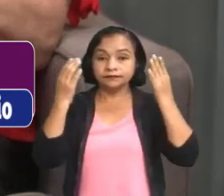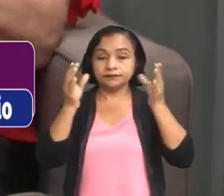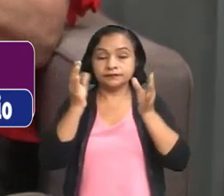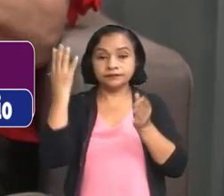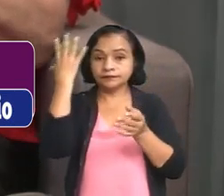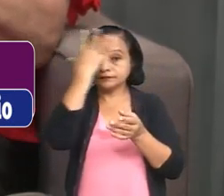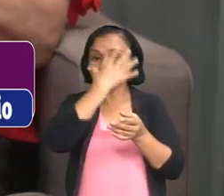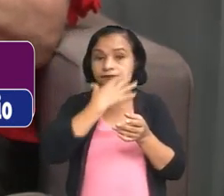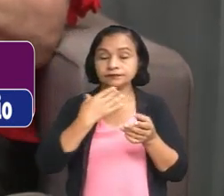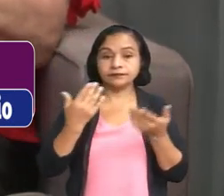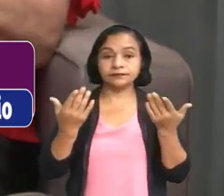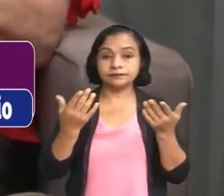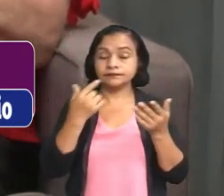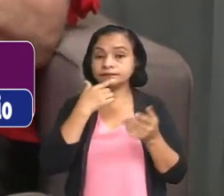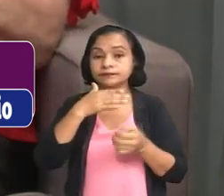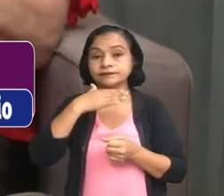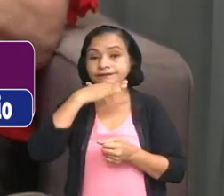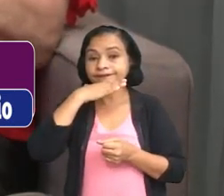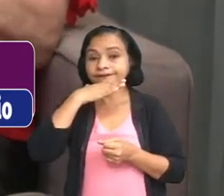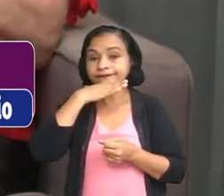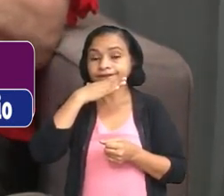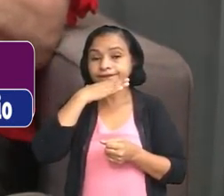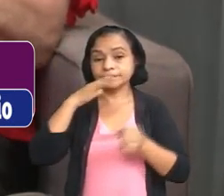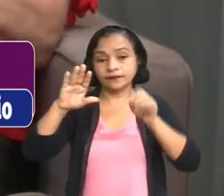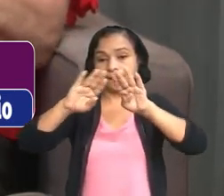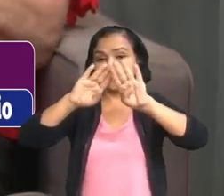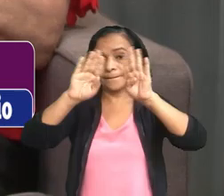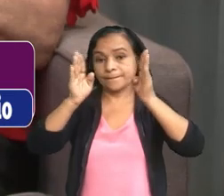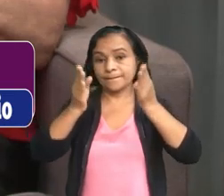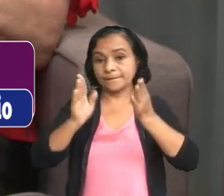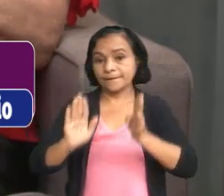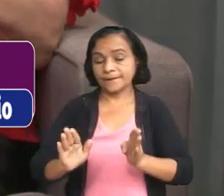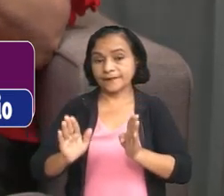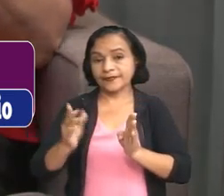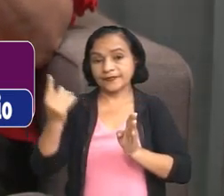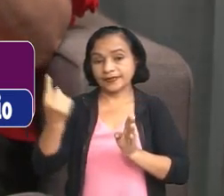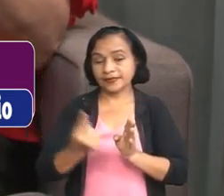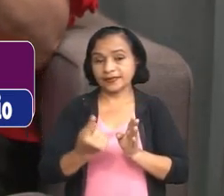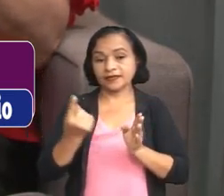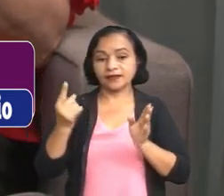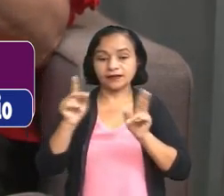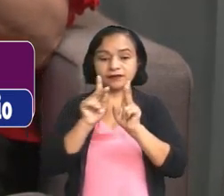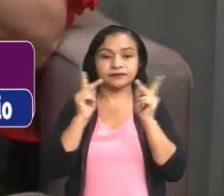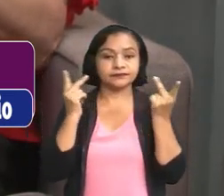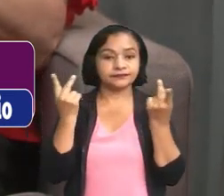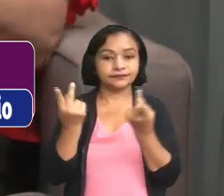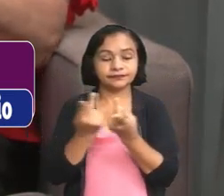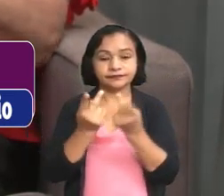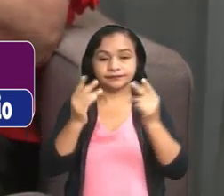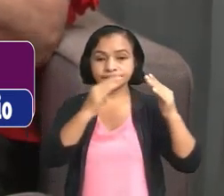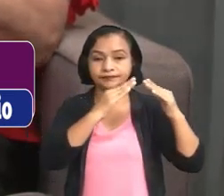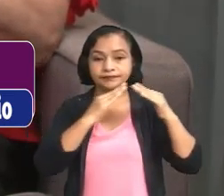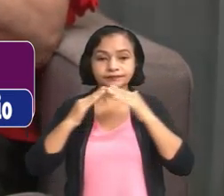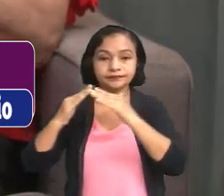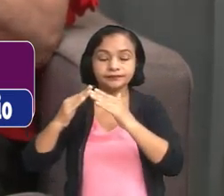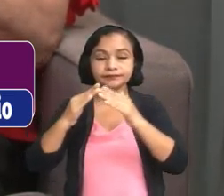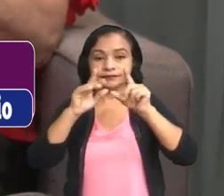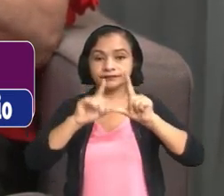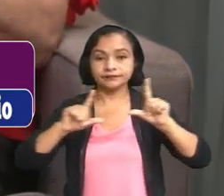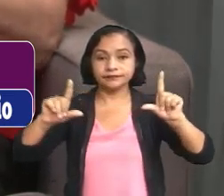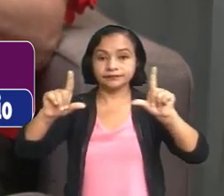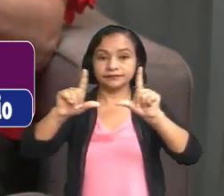bellas, porque qué difícil para una mujer rural, ¿verdad? Venir a un pueblo, a una ciudad, a un lugar